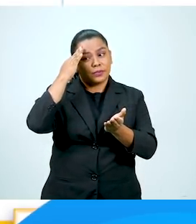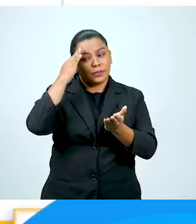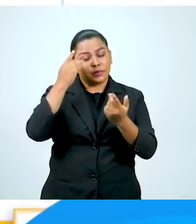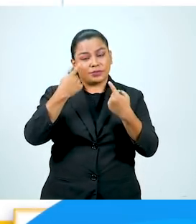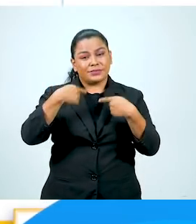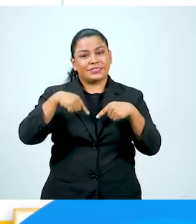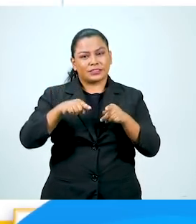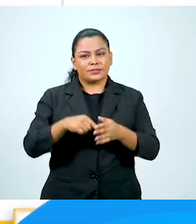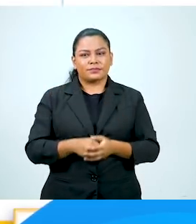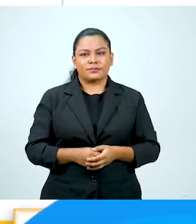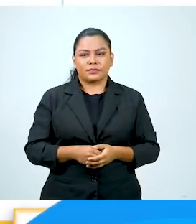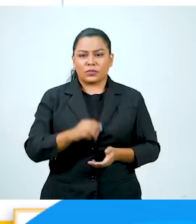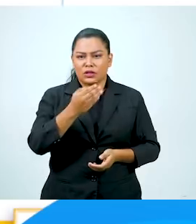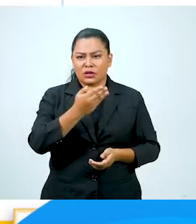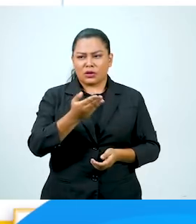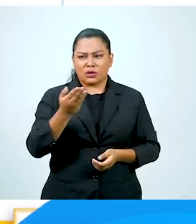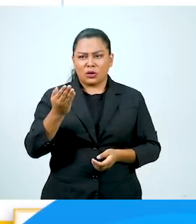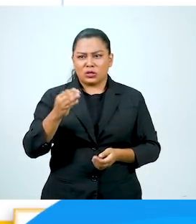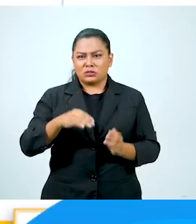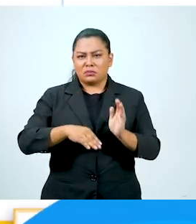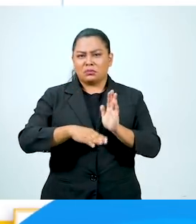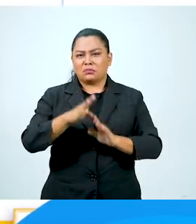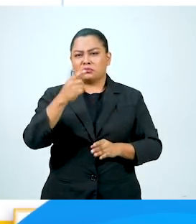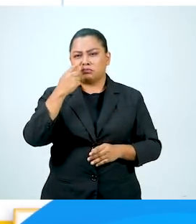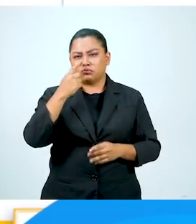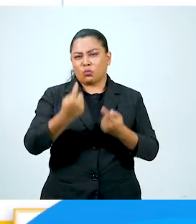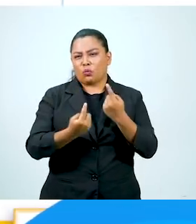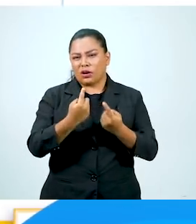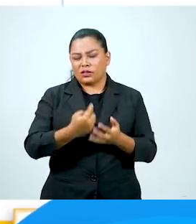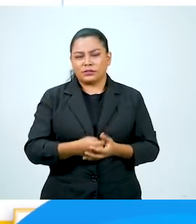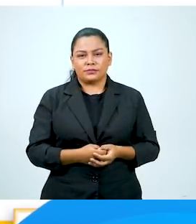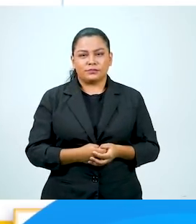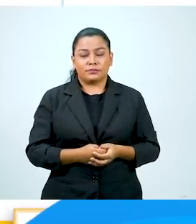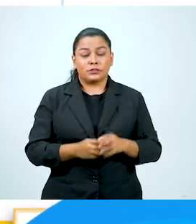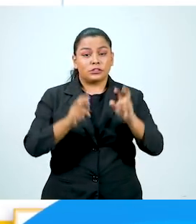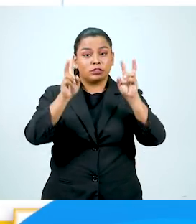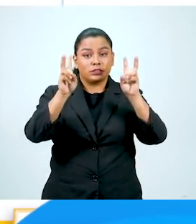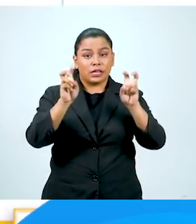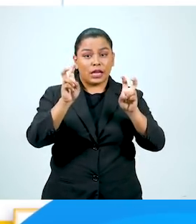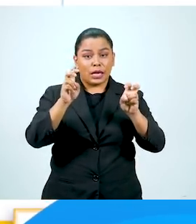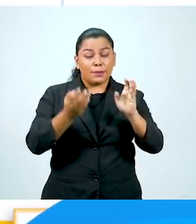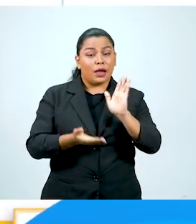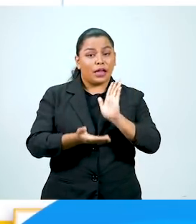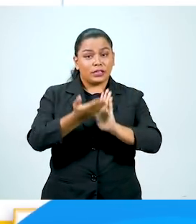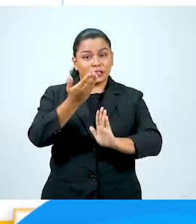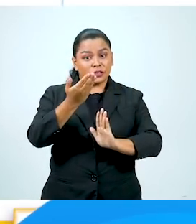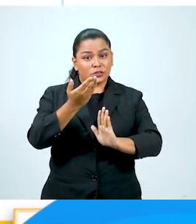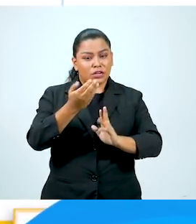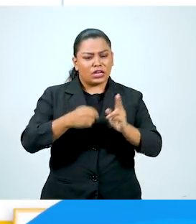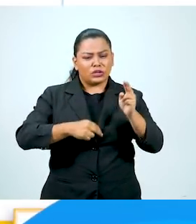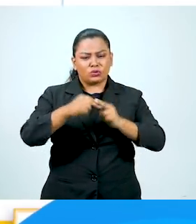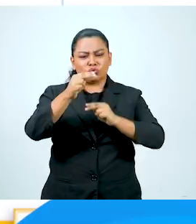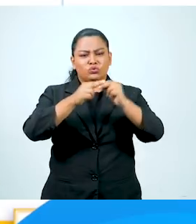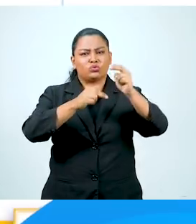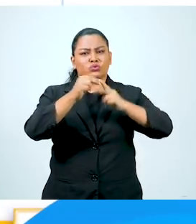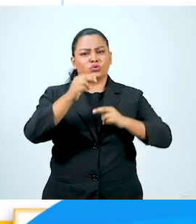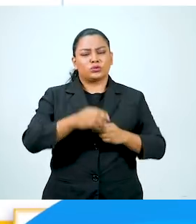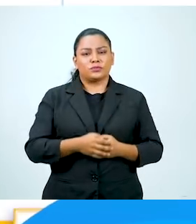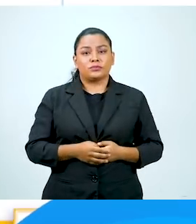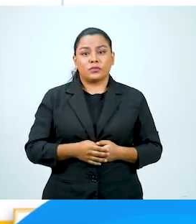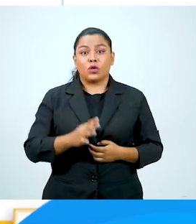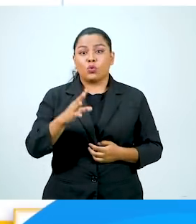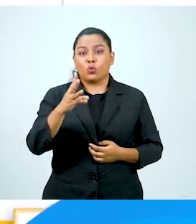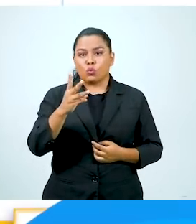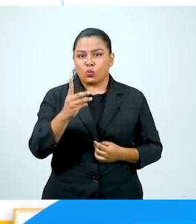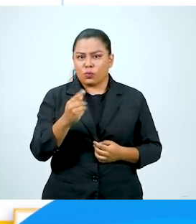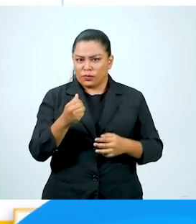en tono celeste. Los elementos que vamos a encontrar son los contenidos a desarrollar en la construcción,